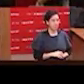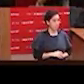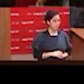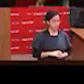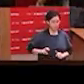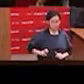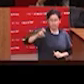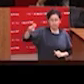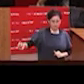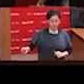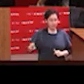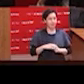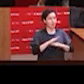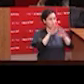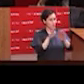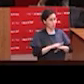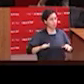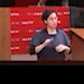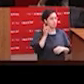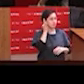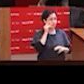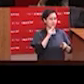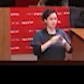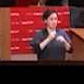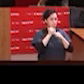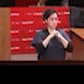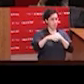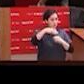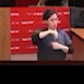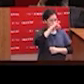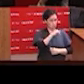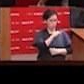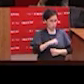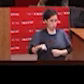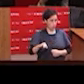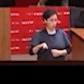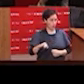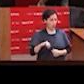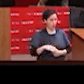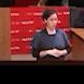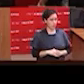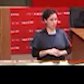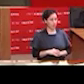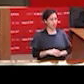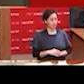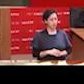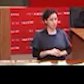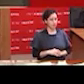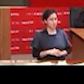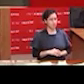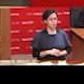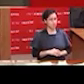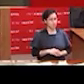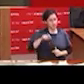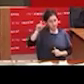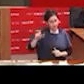acompaña eh mar Muñoz mar Muñoz eh andras